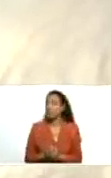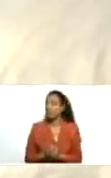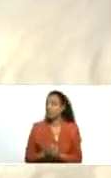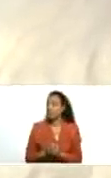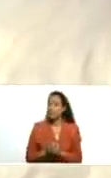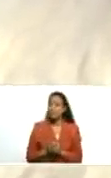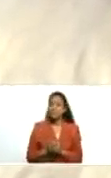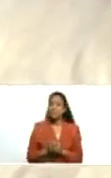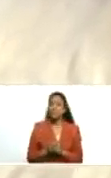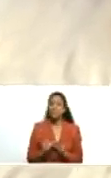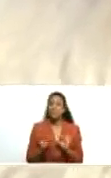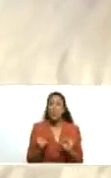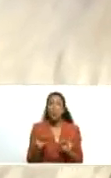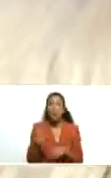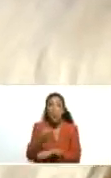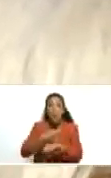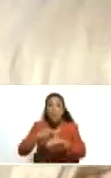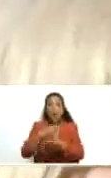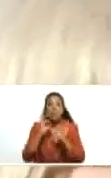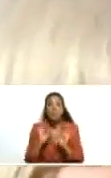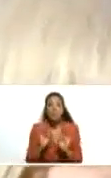fue un gobernante